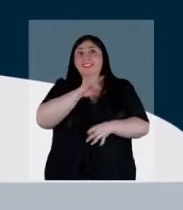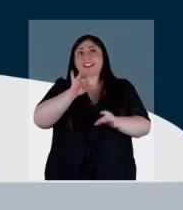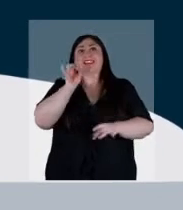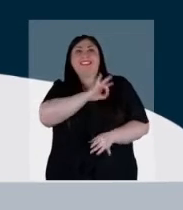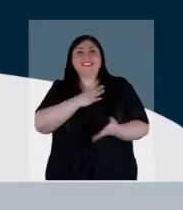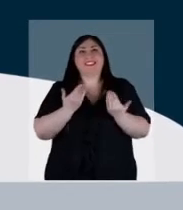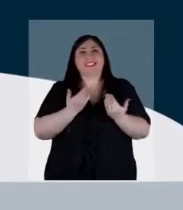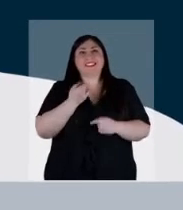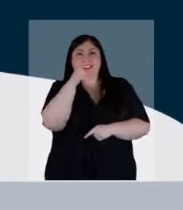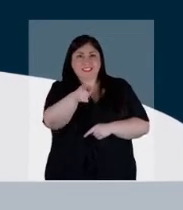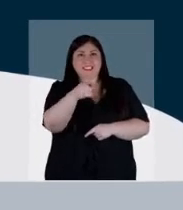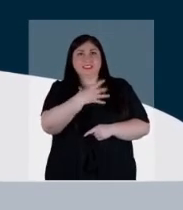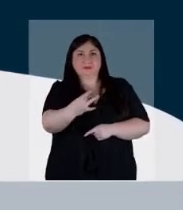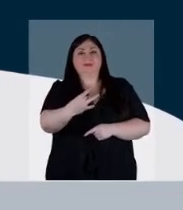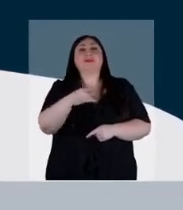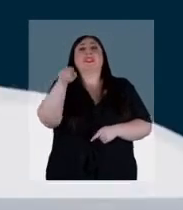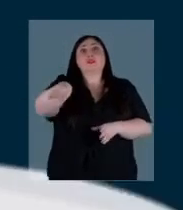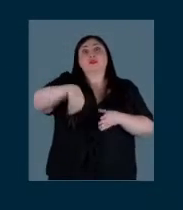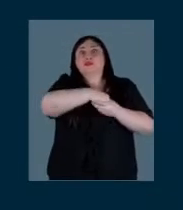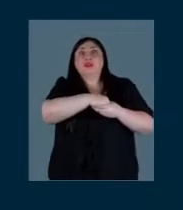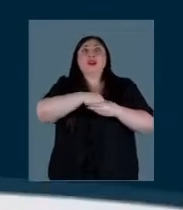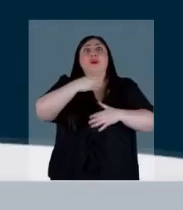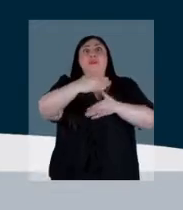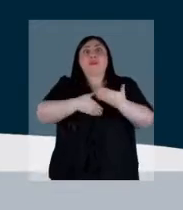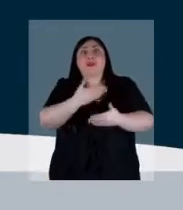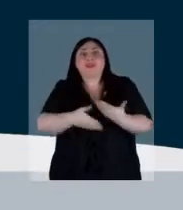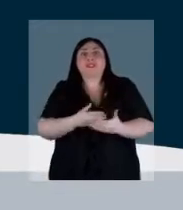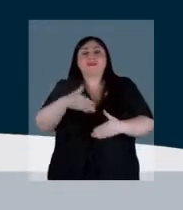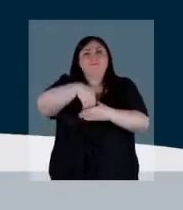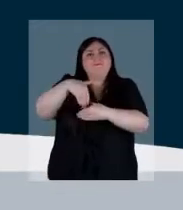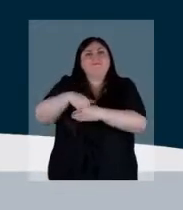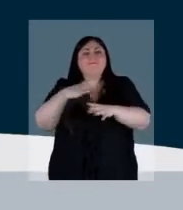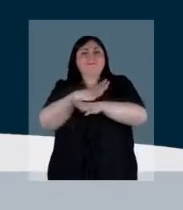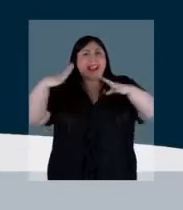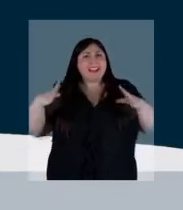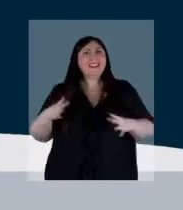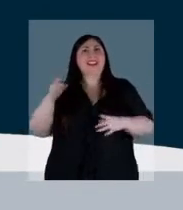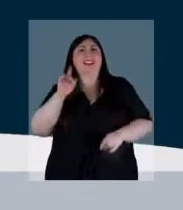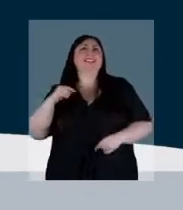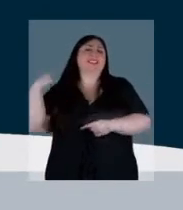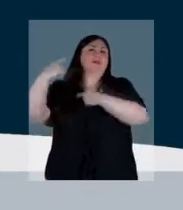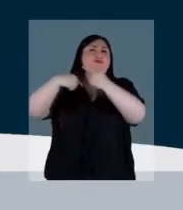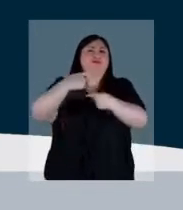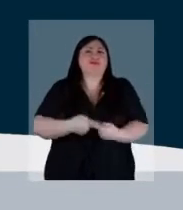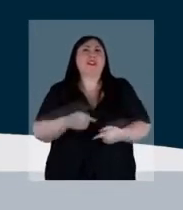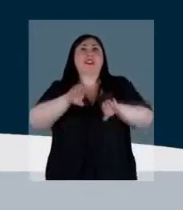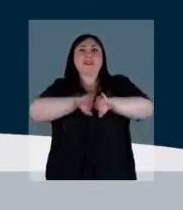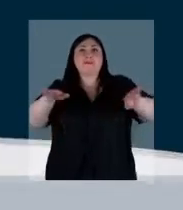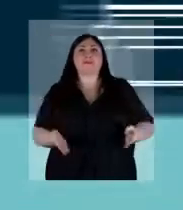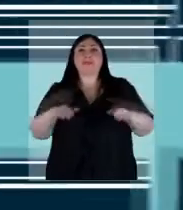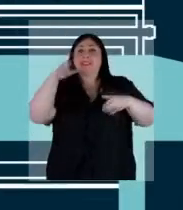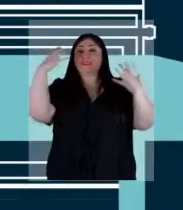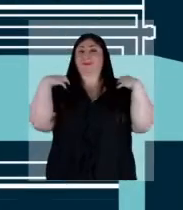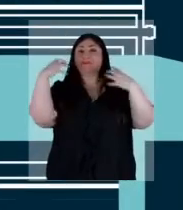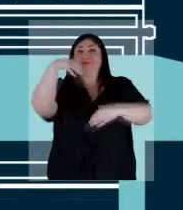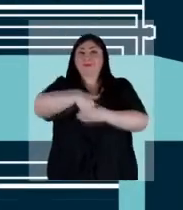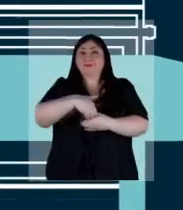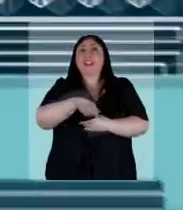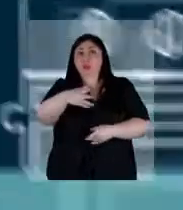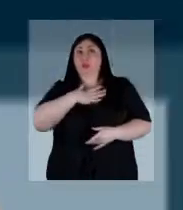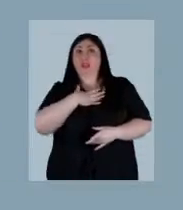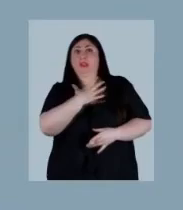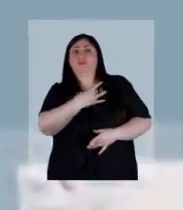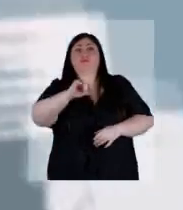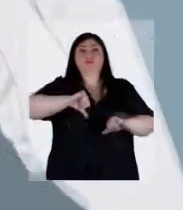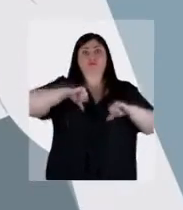de cuáles son las cosas más necesarias que tiene que dar la gente que no se debe olvidar, que es el carnet, el lápiz